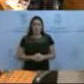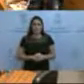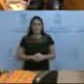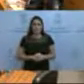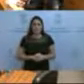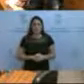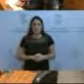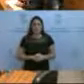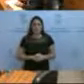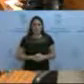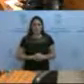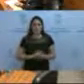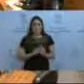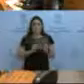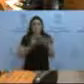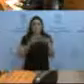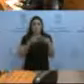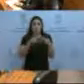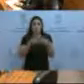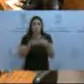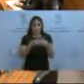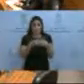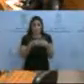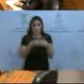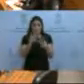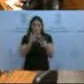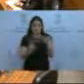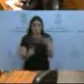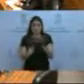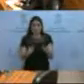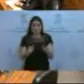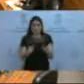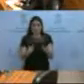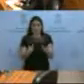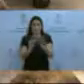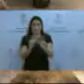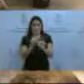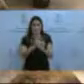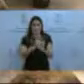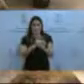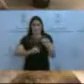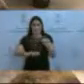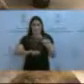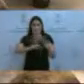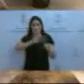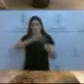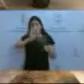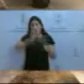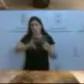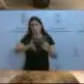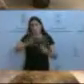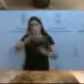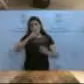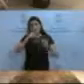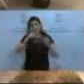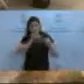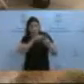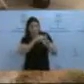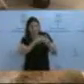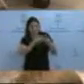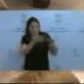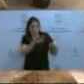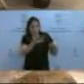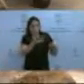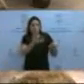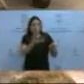en principio, el colectivo de desempleados mayores de 45 años presenta, para contextualizar un poco la respuesta, presenta una serie